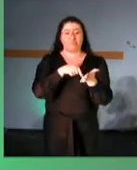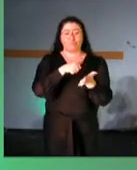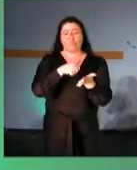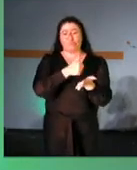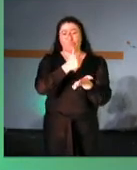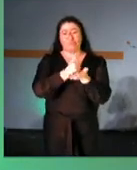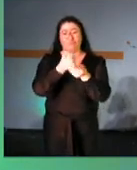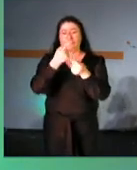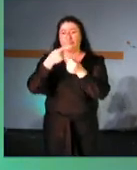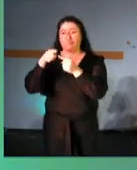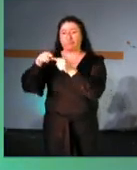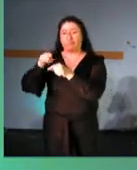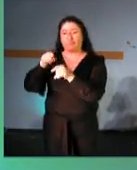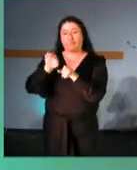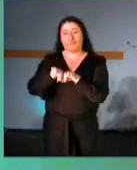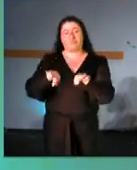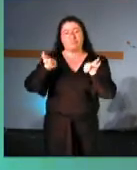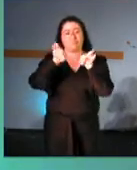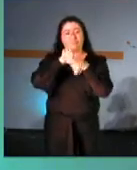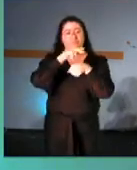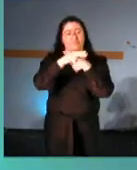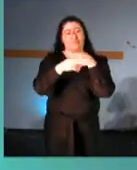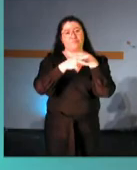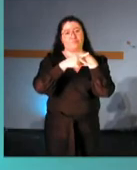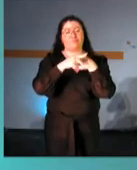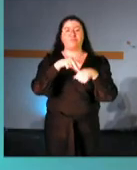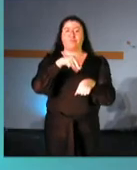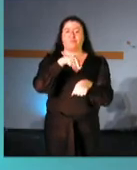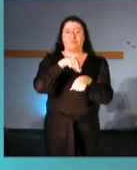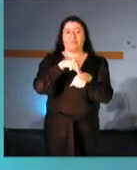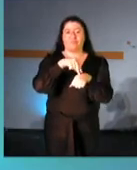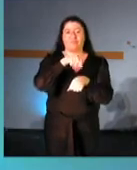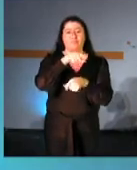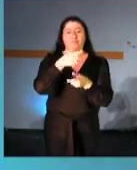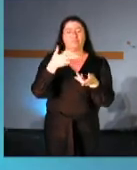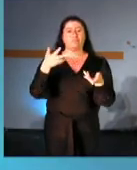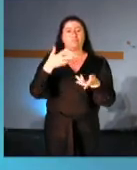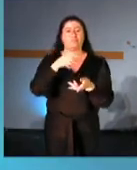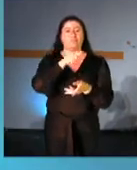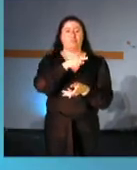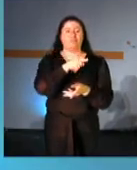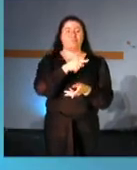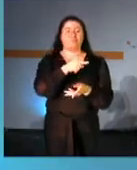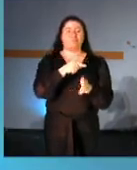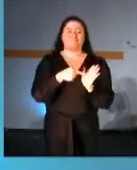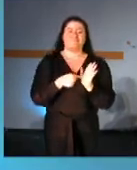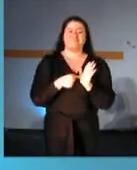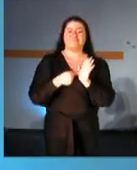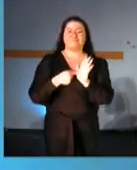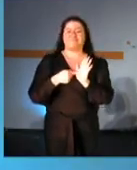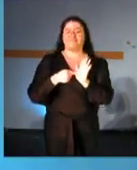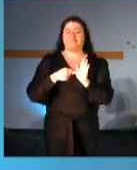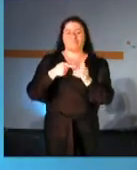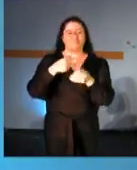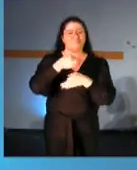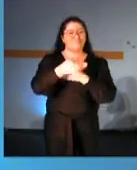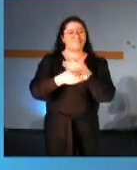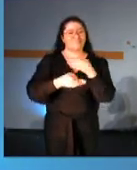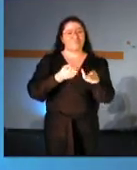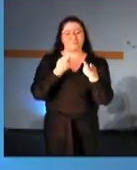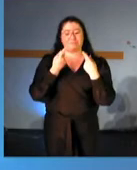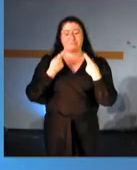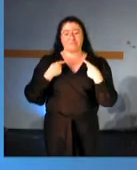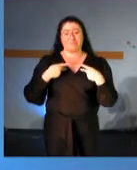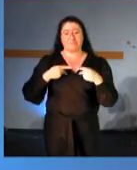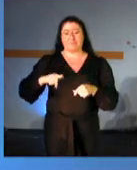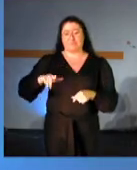país, y que dio lugar al enfrentamiento de todo un pueblo en esas ciudades,